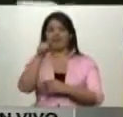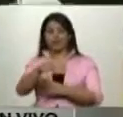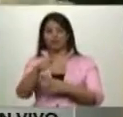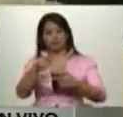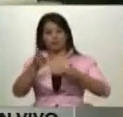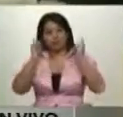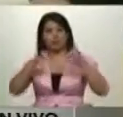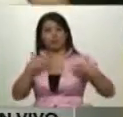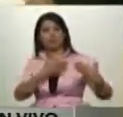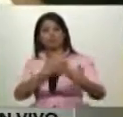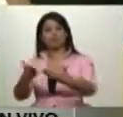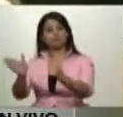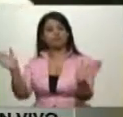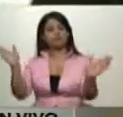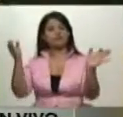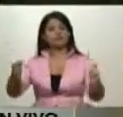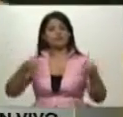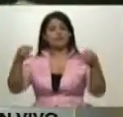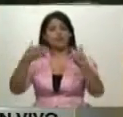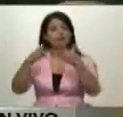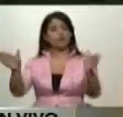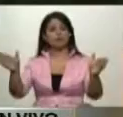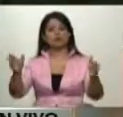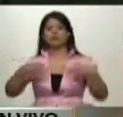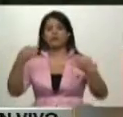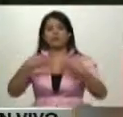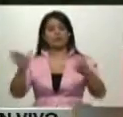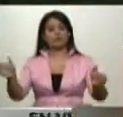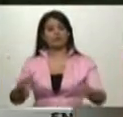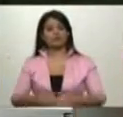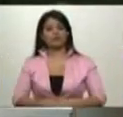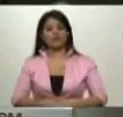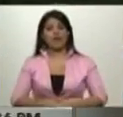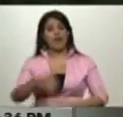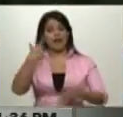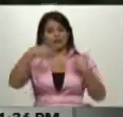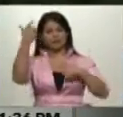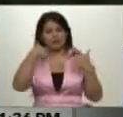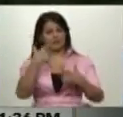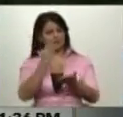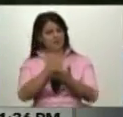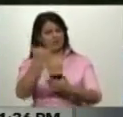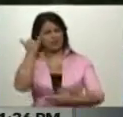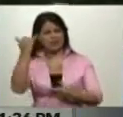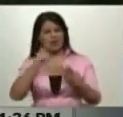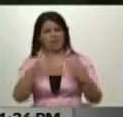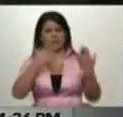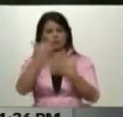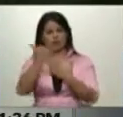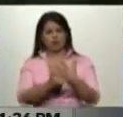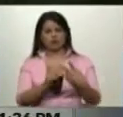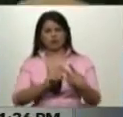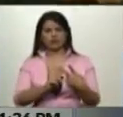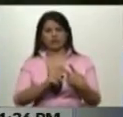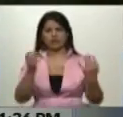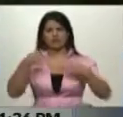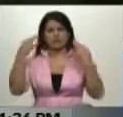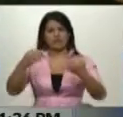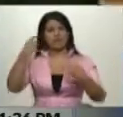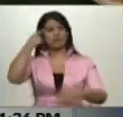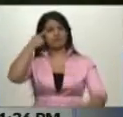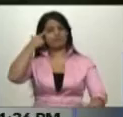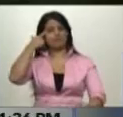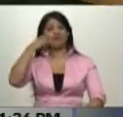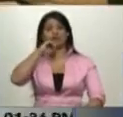prohibidas. El cuartel de la montaña, como nuestro comandante Chávez, sus ideas, su proyecto, su luminosidad